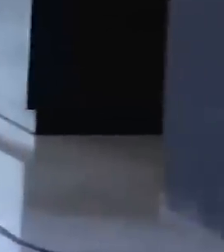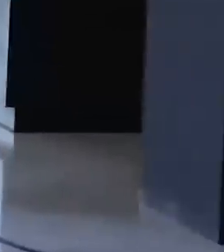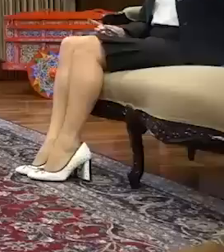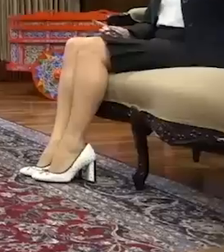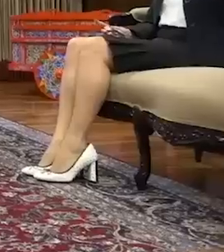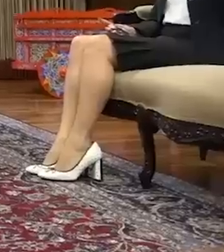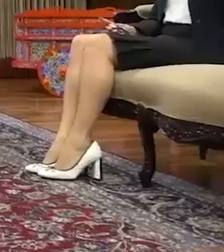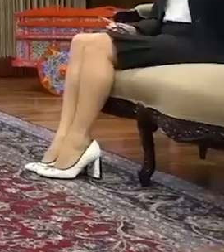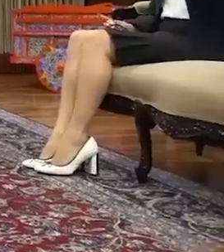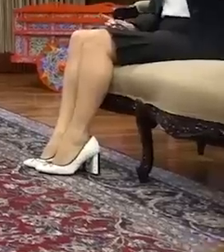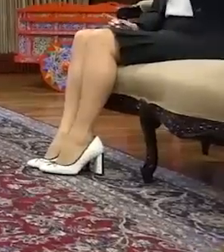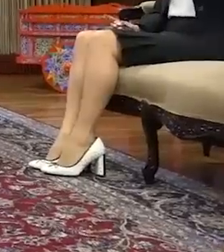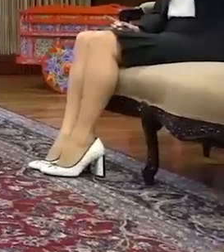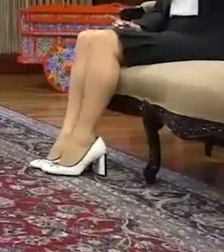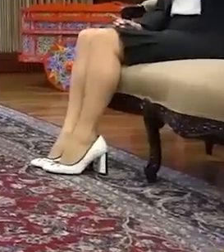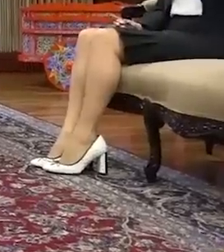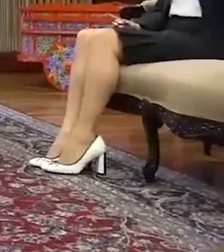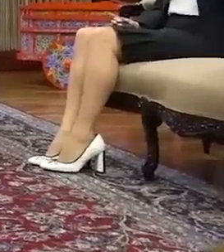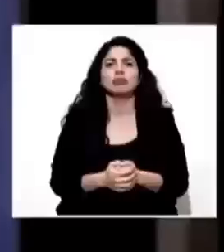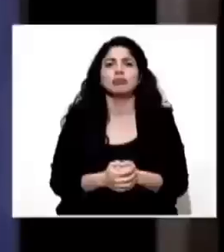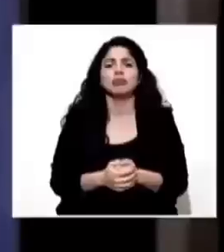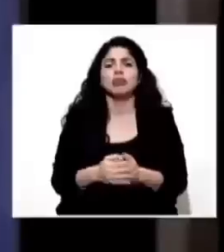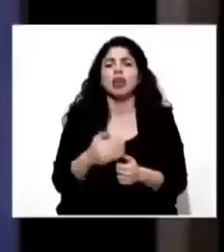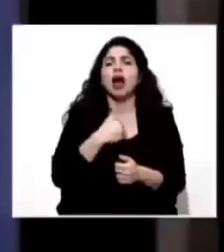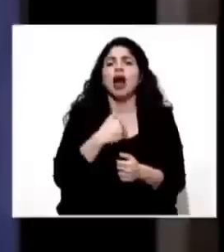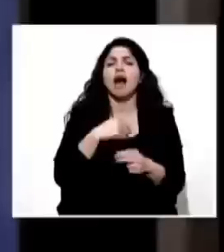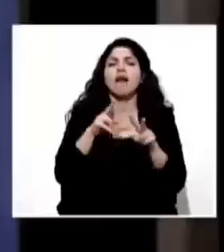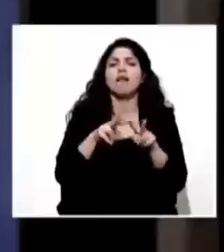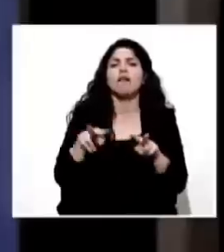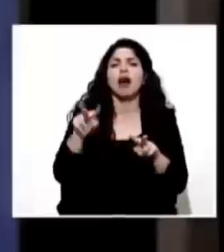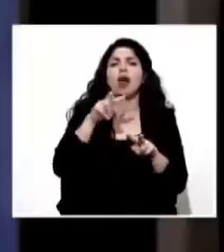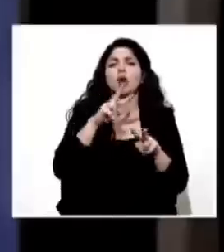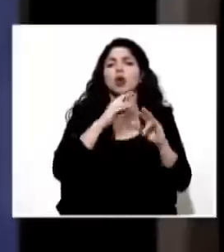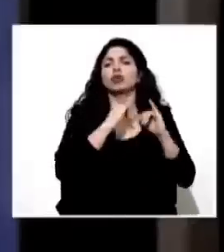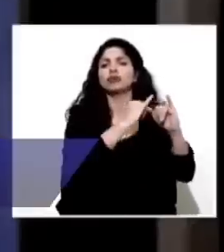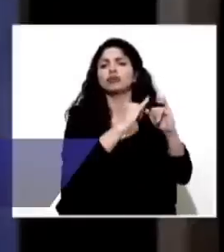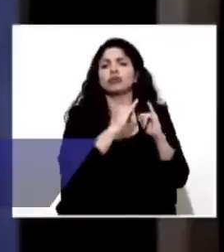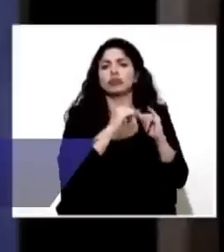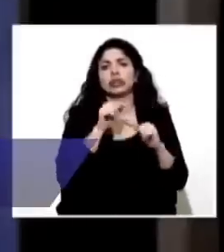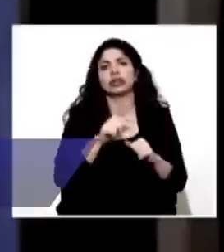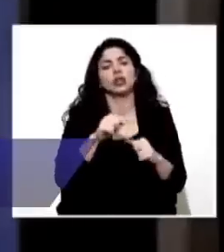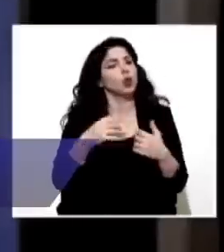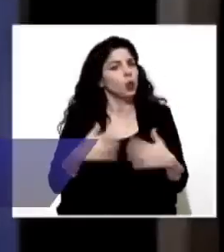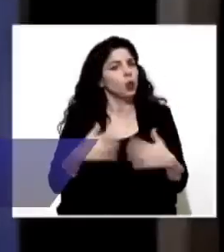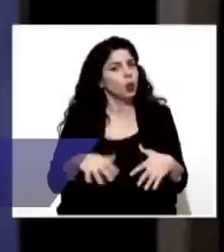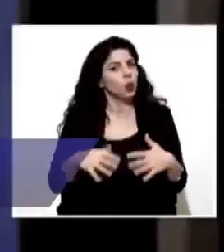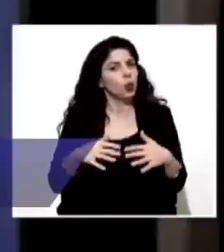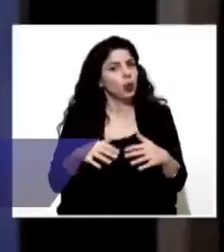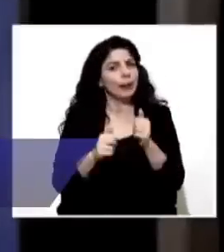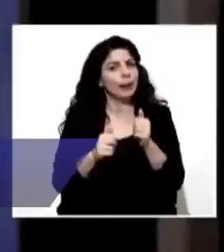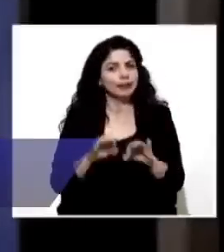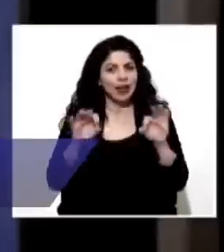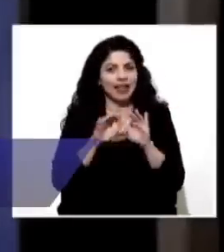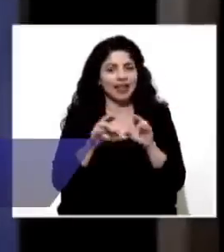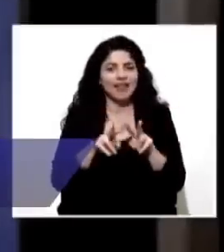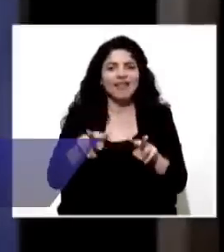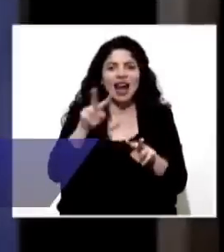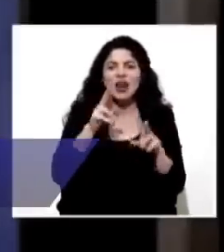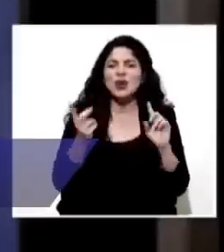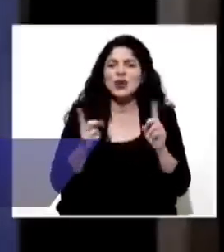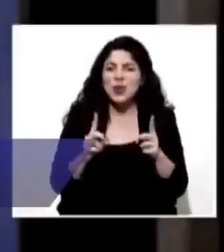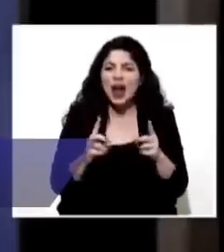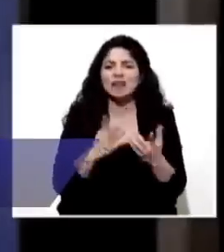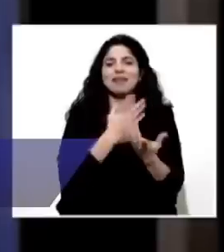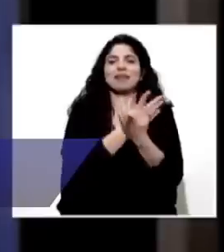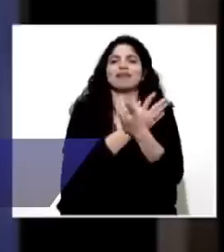Rica, una relación de valores comunes, que es lo más importante. Los valores de la democracia,